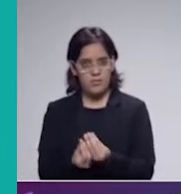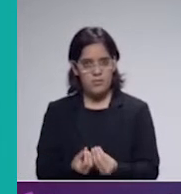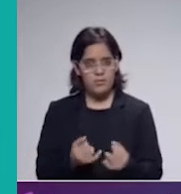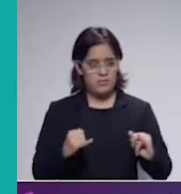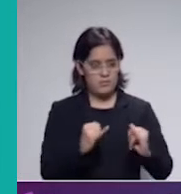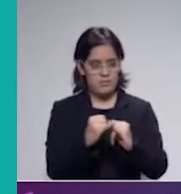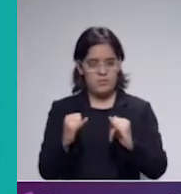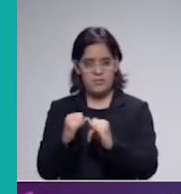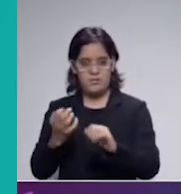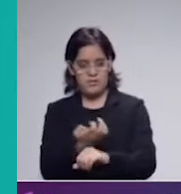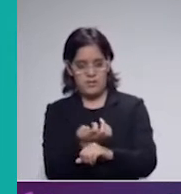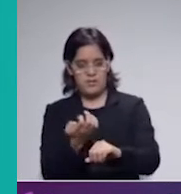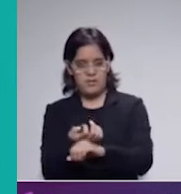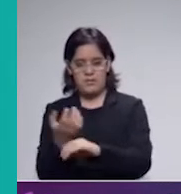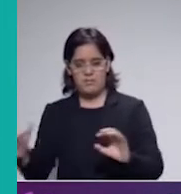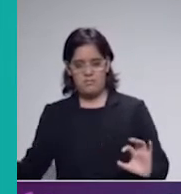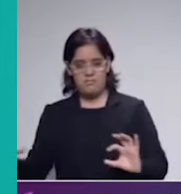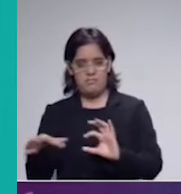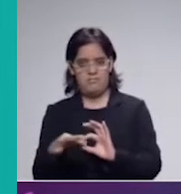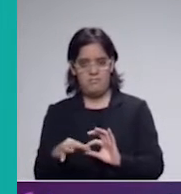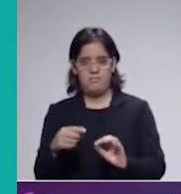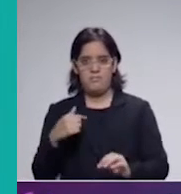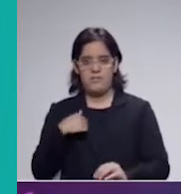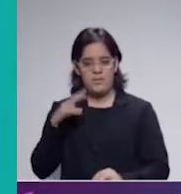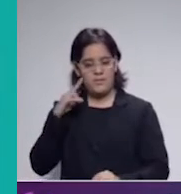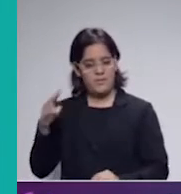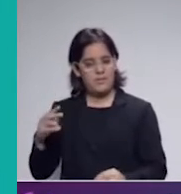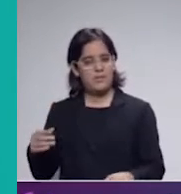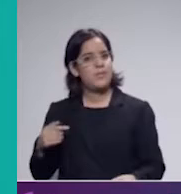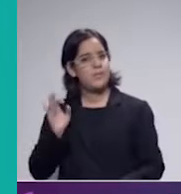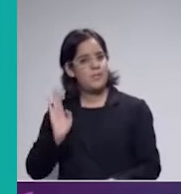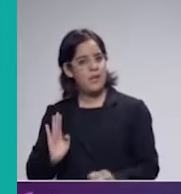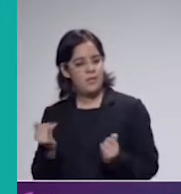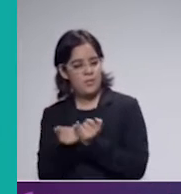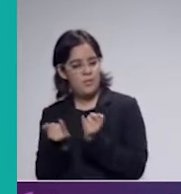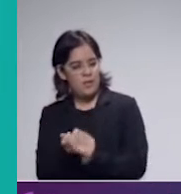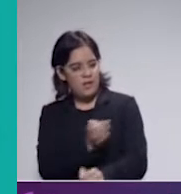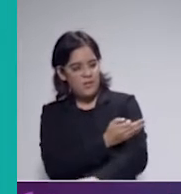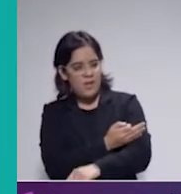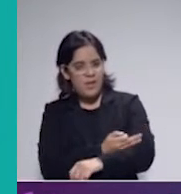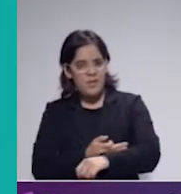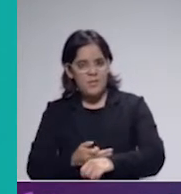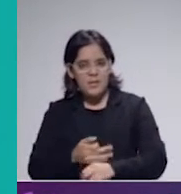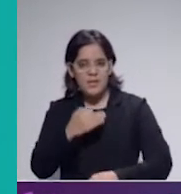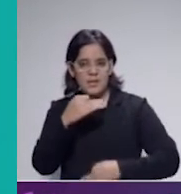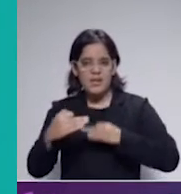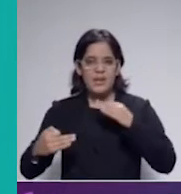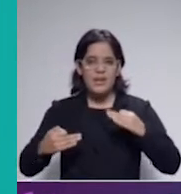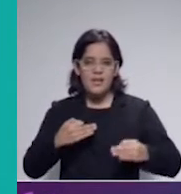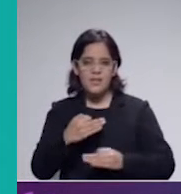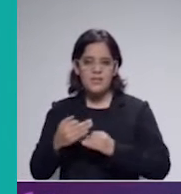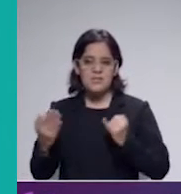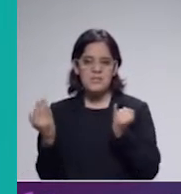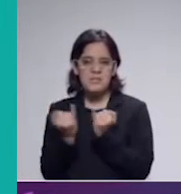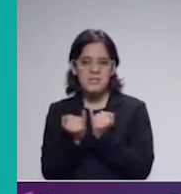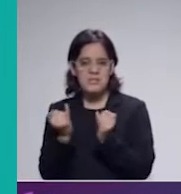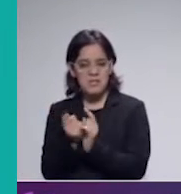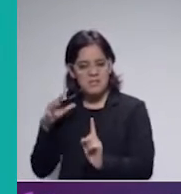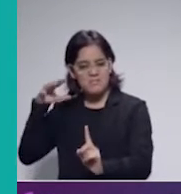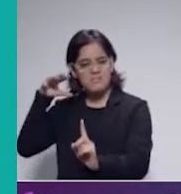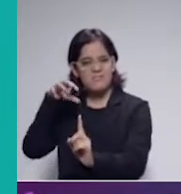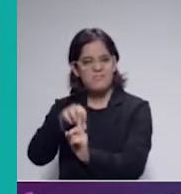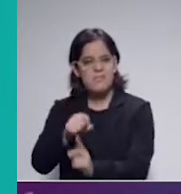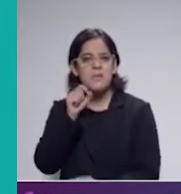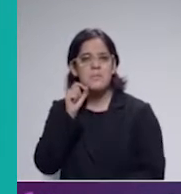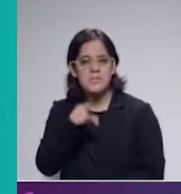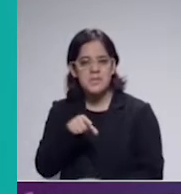del sistema, y yo siento que somos como una familia, en ese sentido, todos con mismos objetivos, a